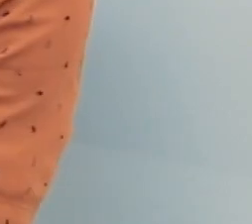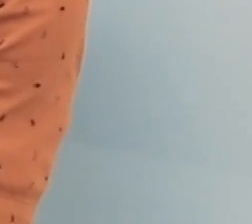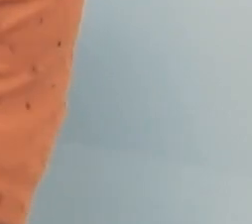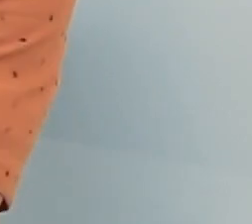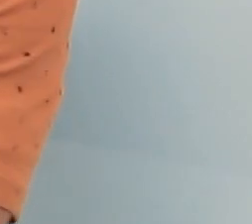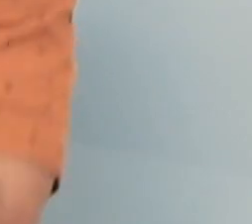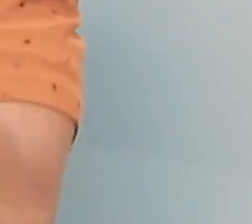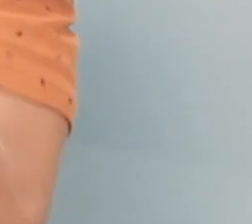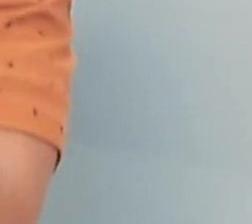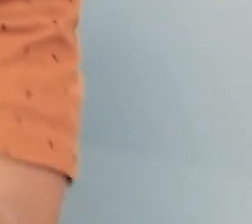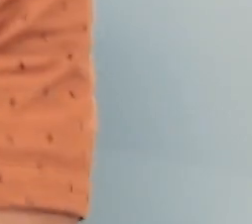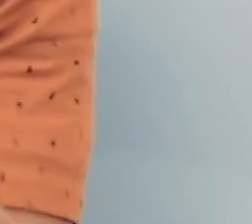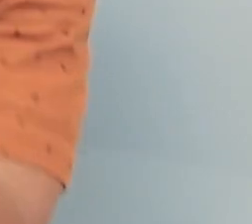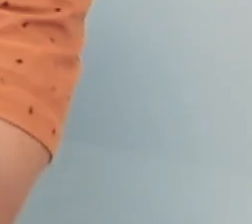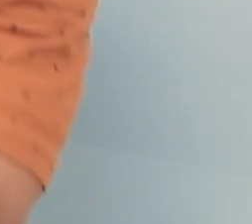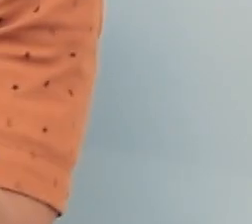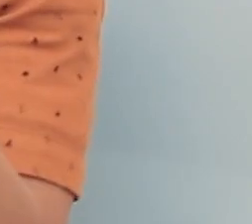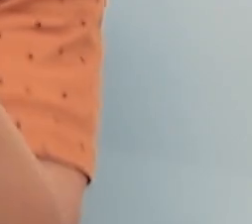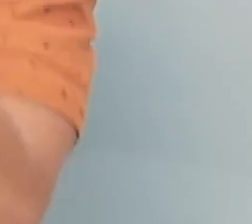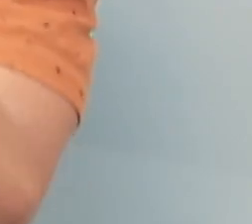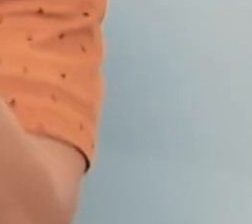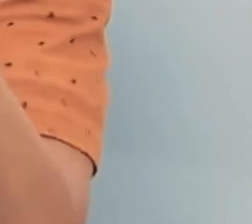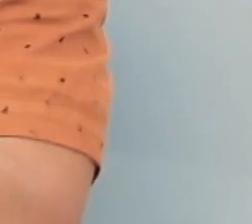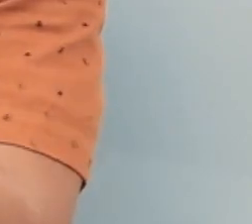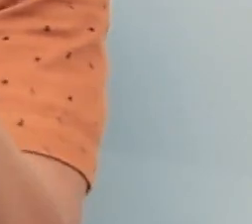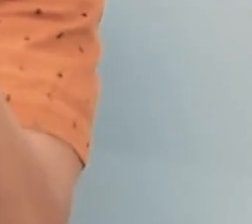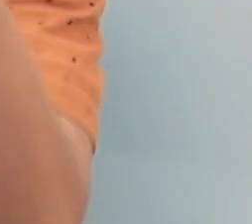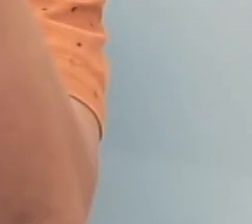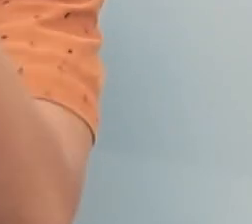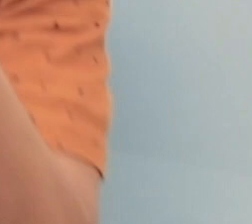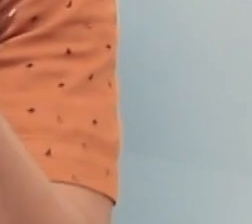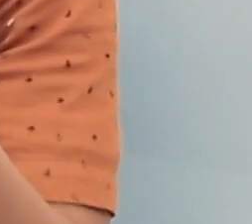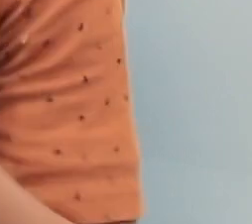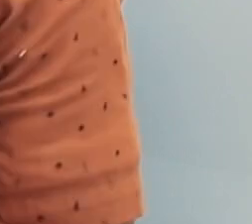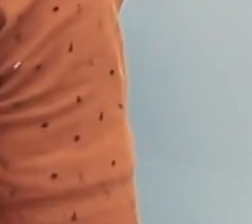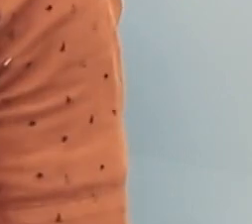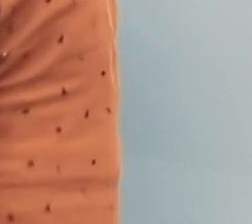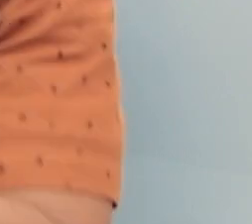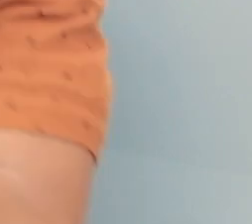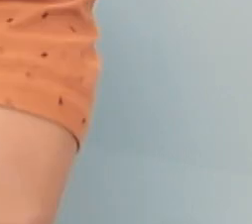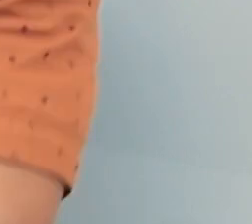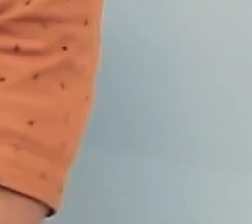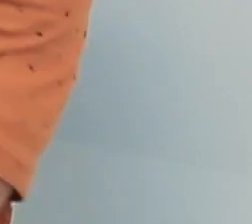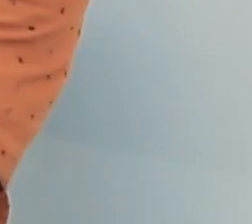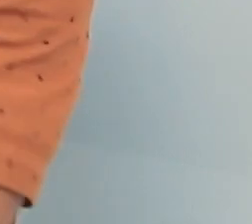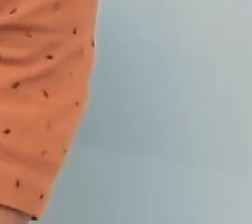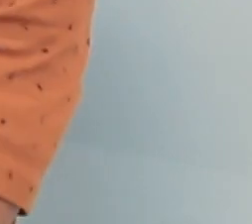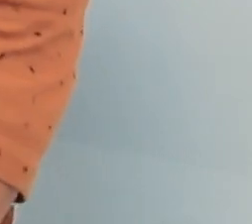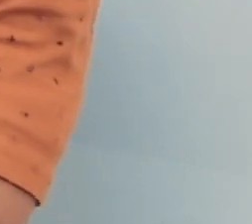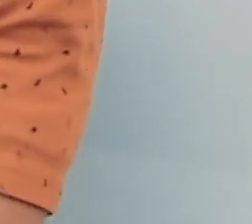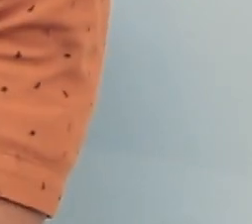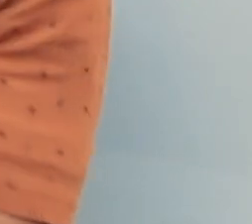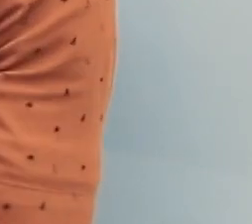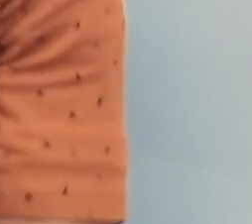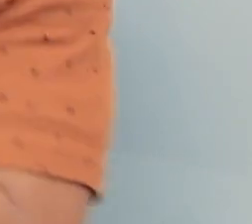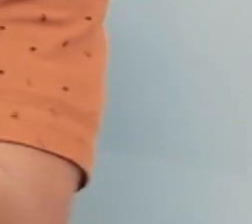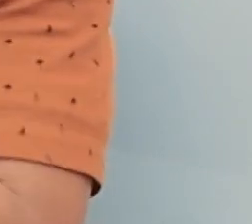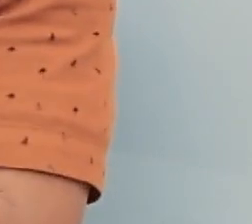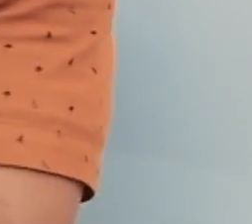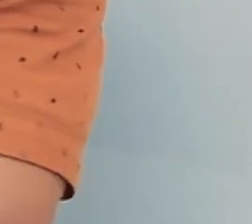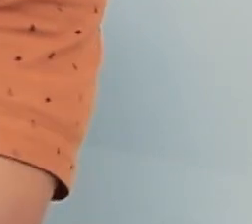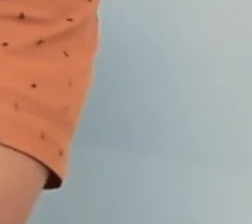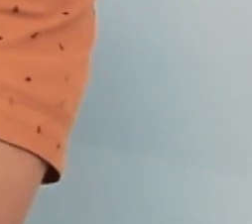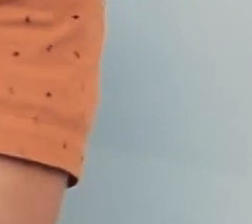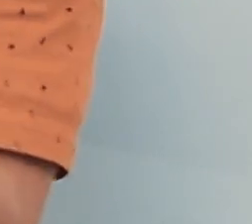y me gusta eso porque quiere decir que tenemos más proyectos y nuevas cosas en el canal Pero antes contémosle